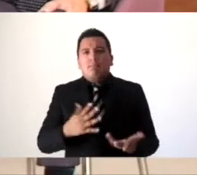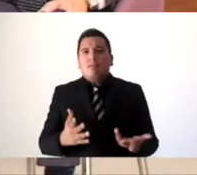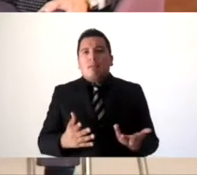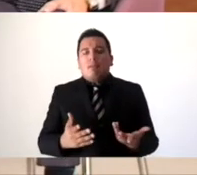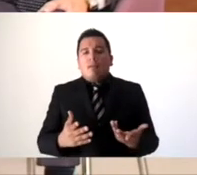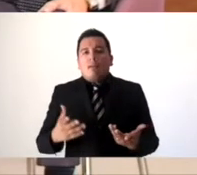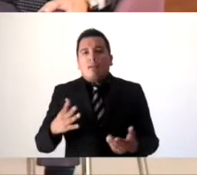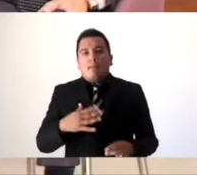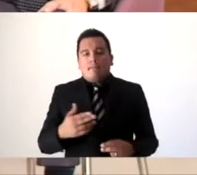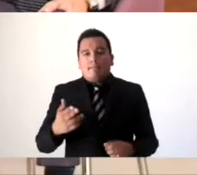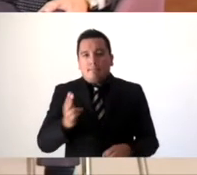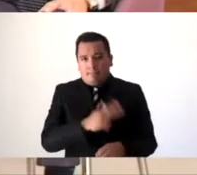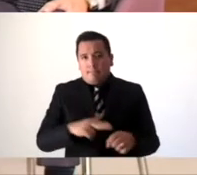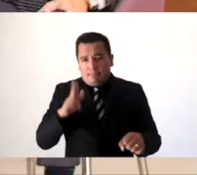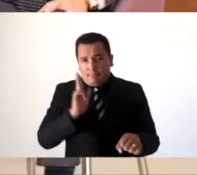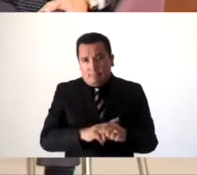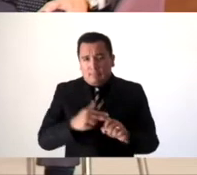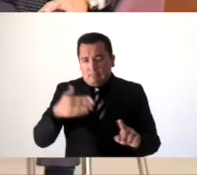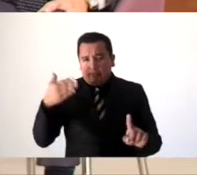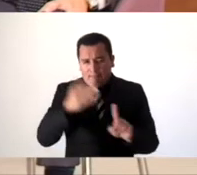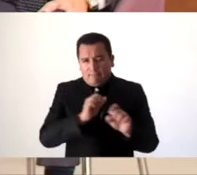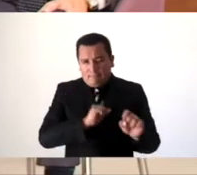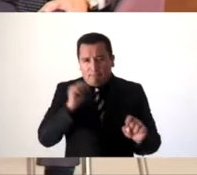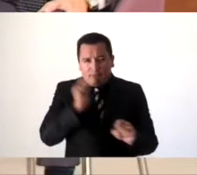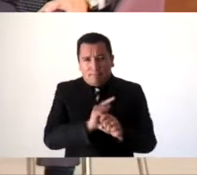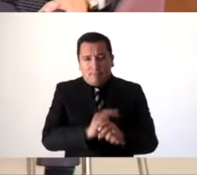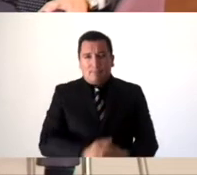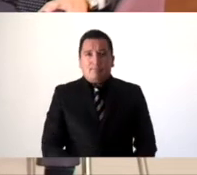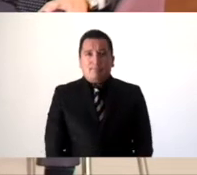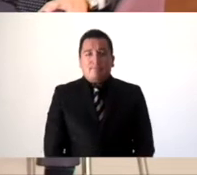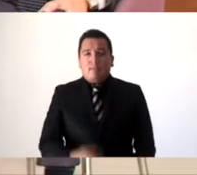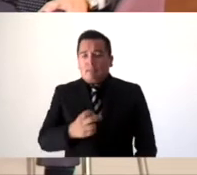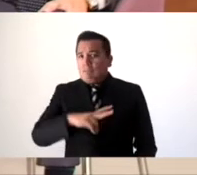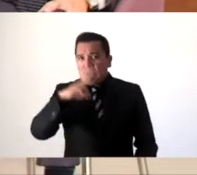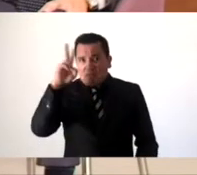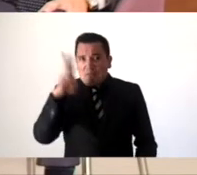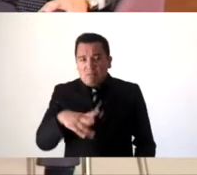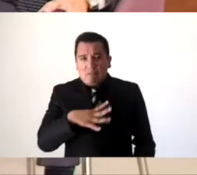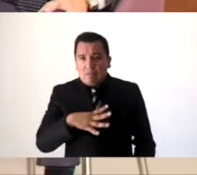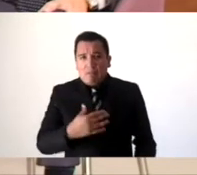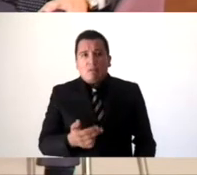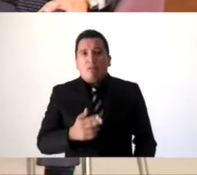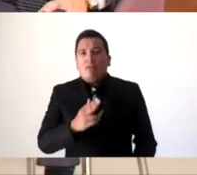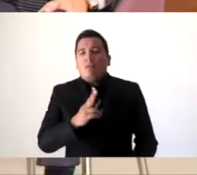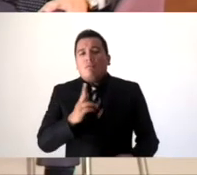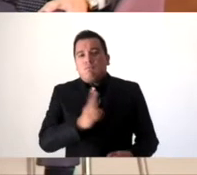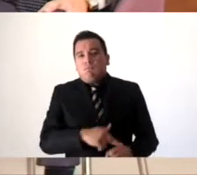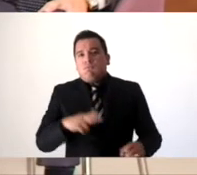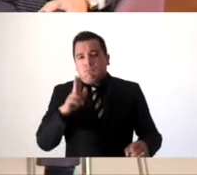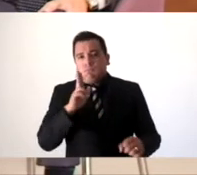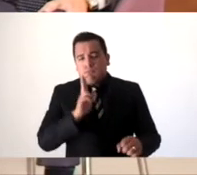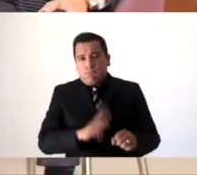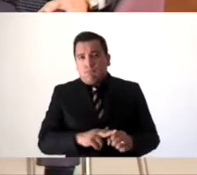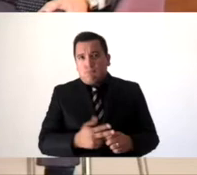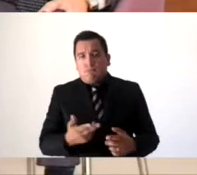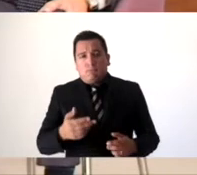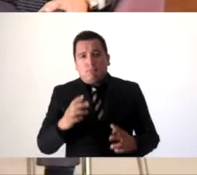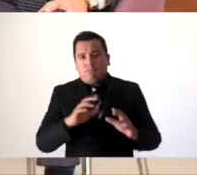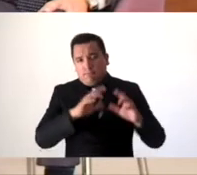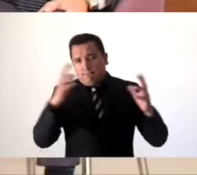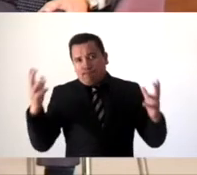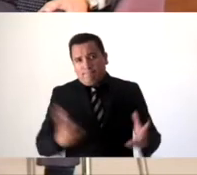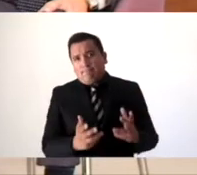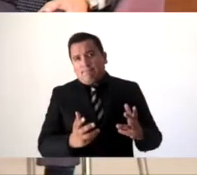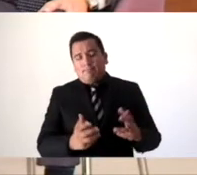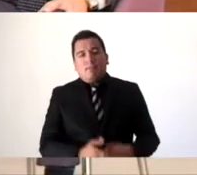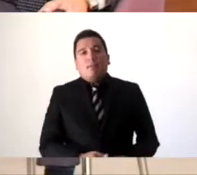los hospitales de alta especialización en México que de verdad son hospitales de talla mundial. Pero con